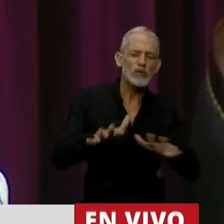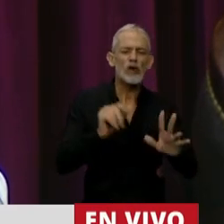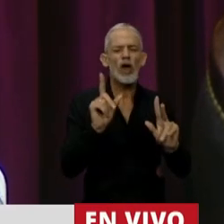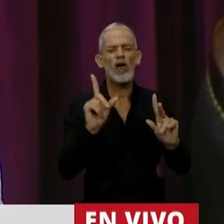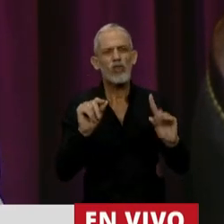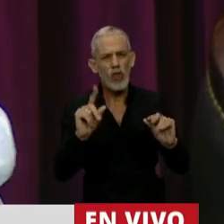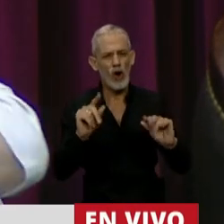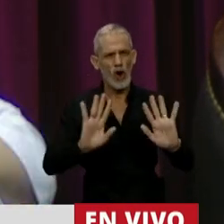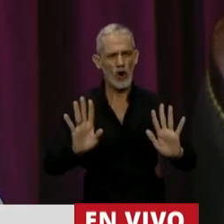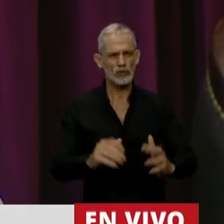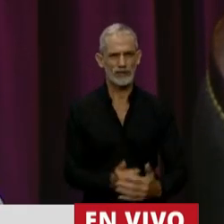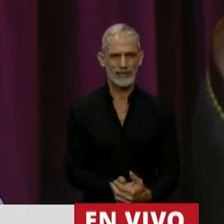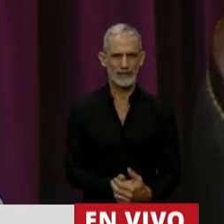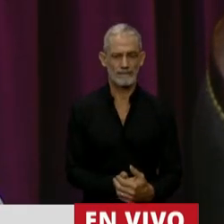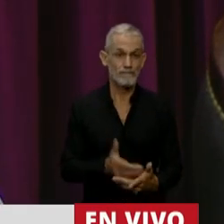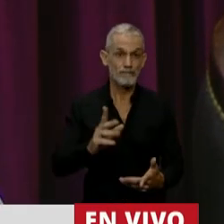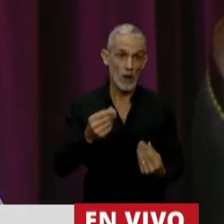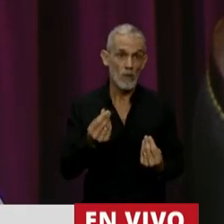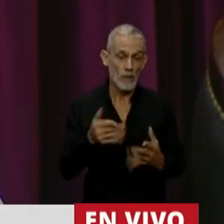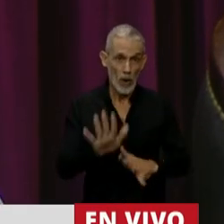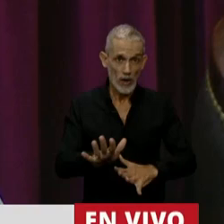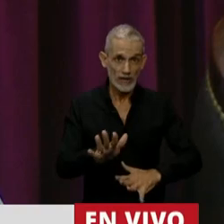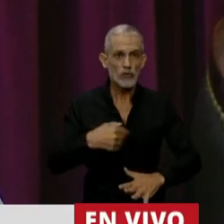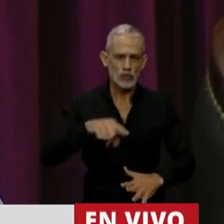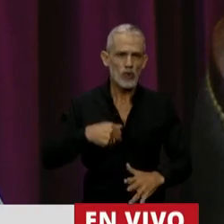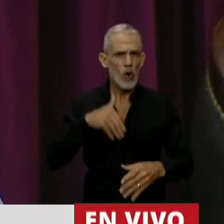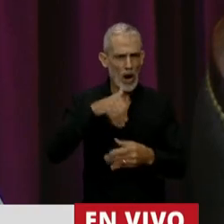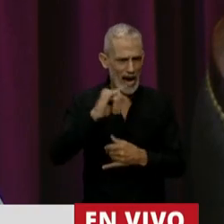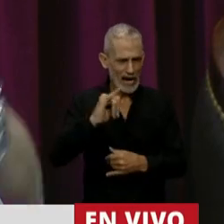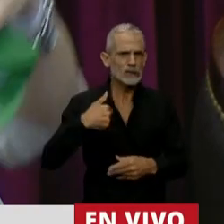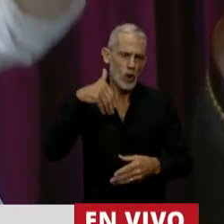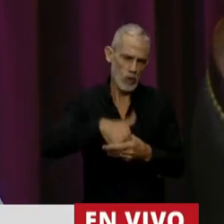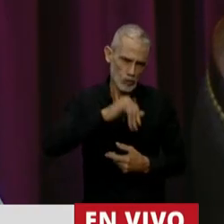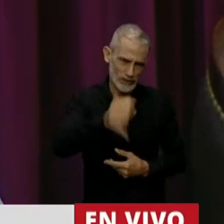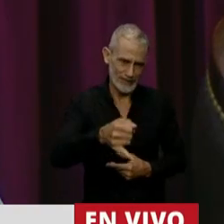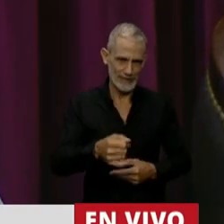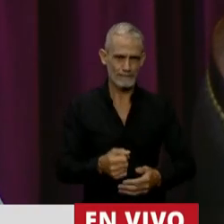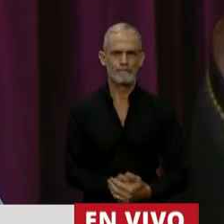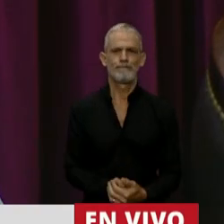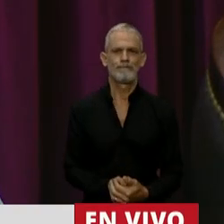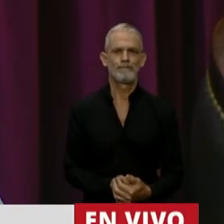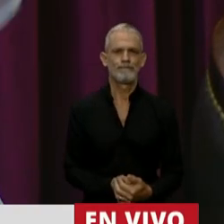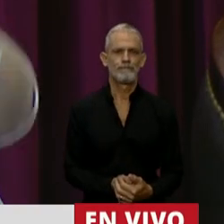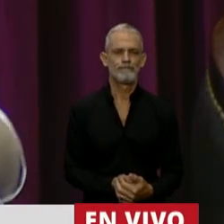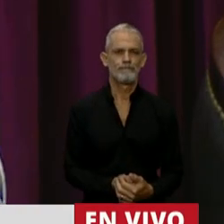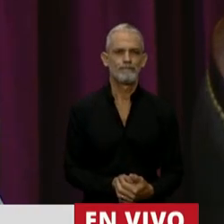dolorosas. Es por esto que adelanto mi voto afirmativo.